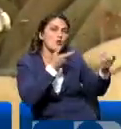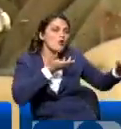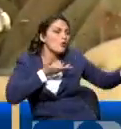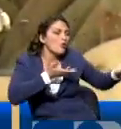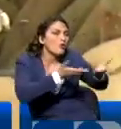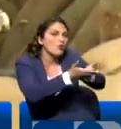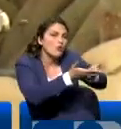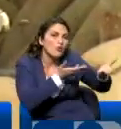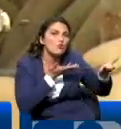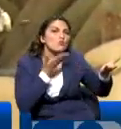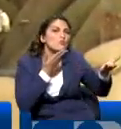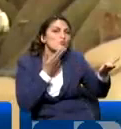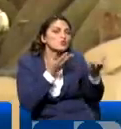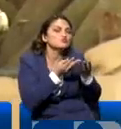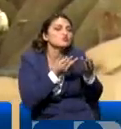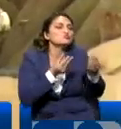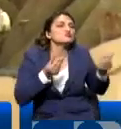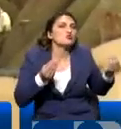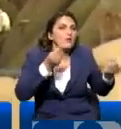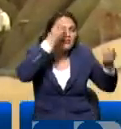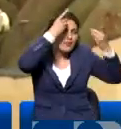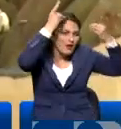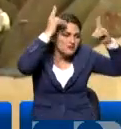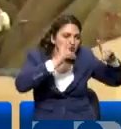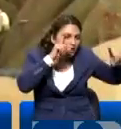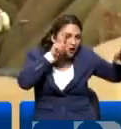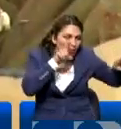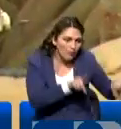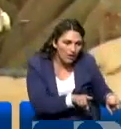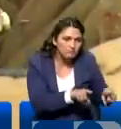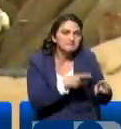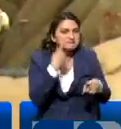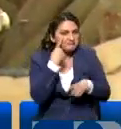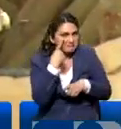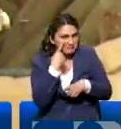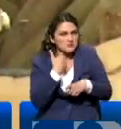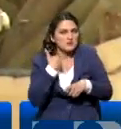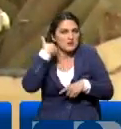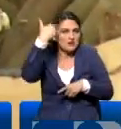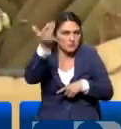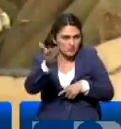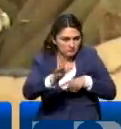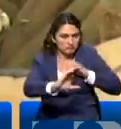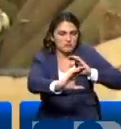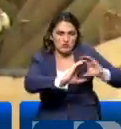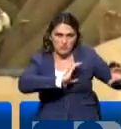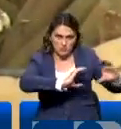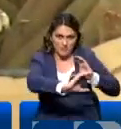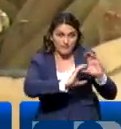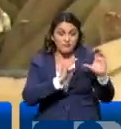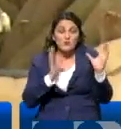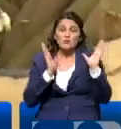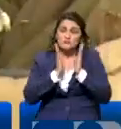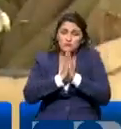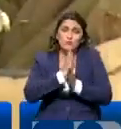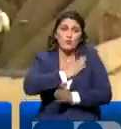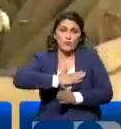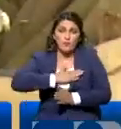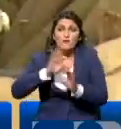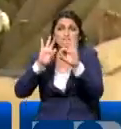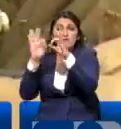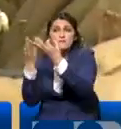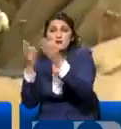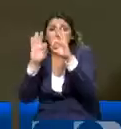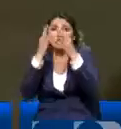conversar acerca de esos aspectos dentro de un momento con los señores propietarios de estas escuelas y con ellos pero también hay que pensar en el bolsillo